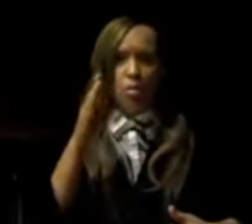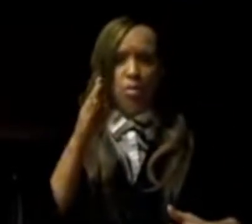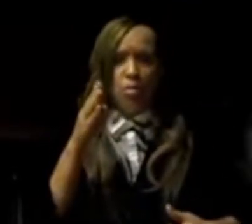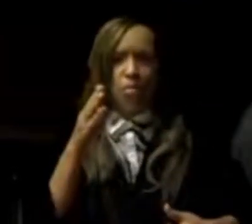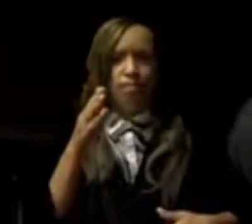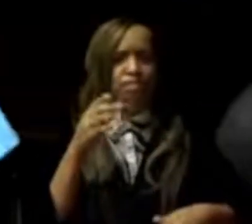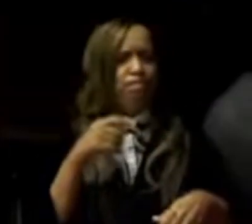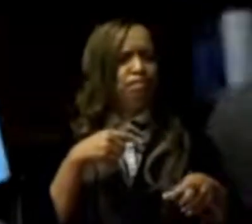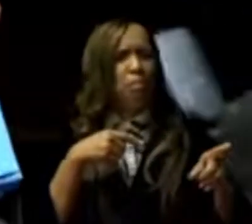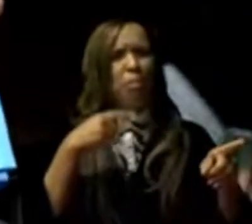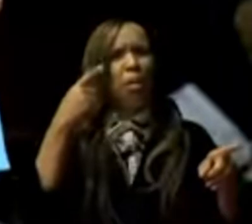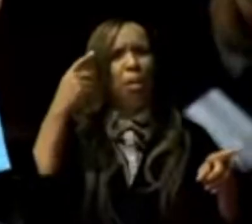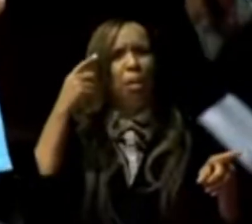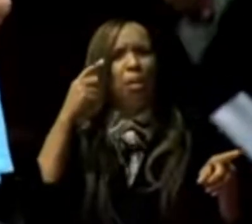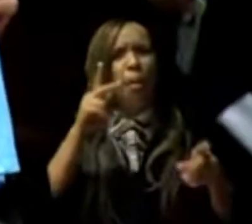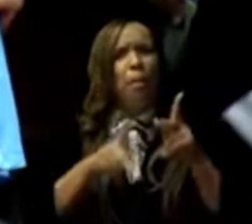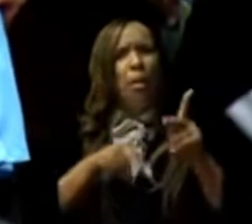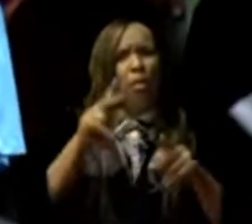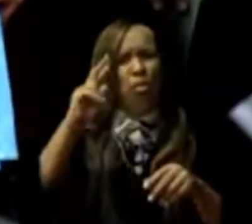dar vida